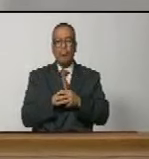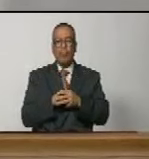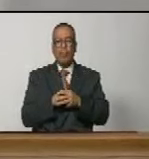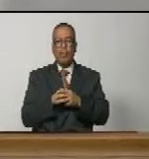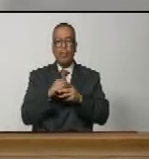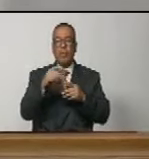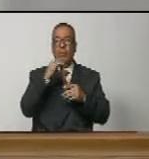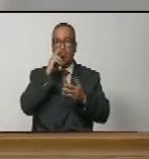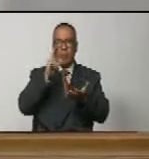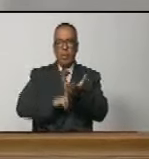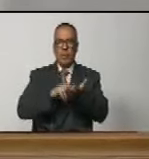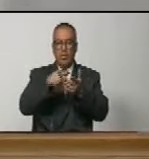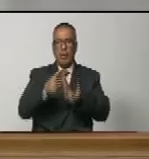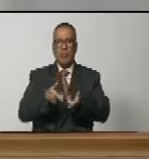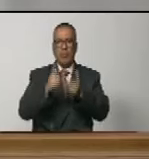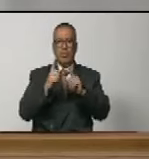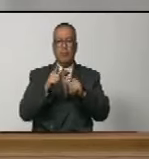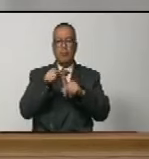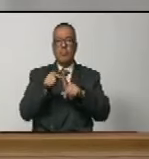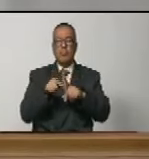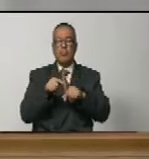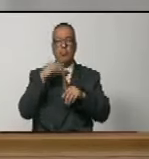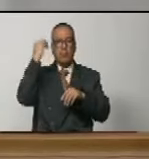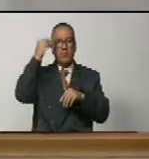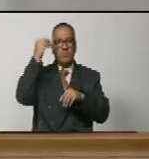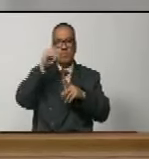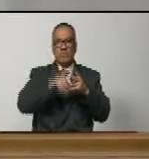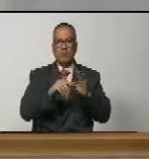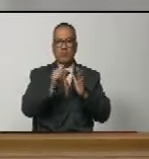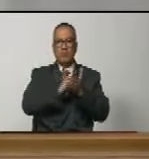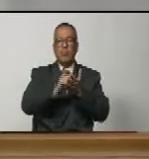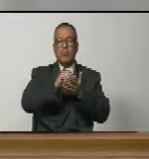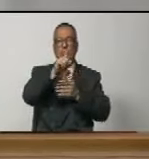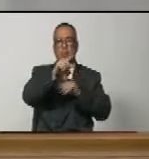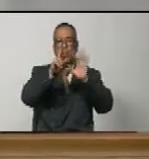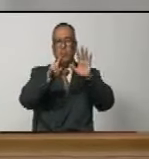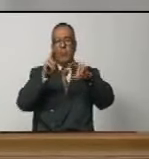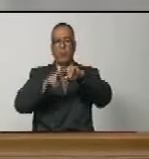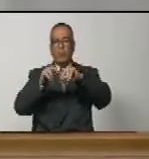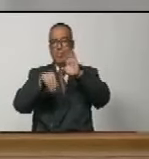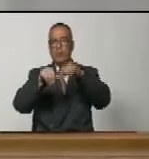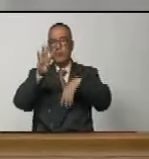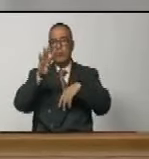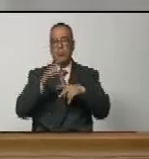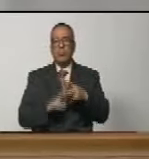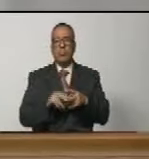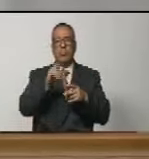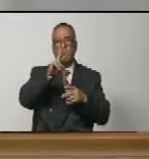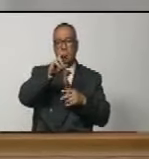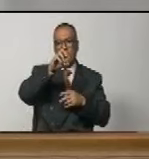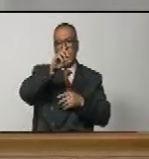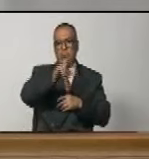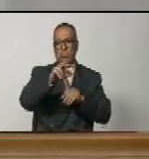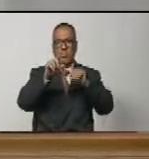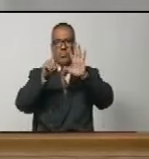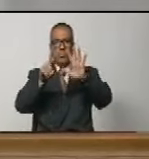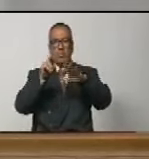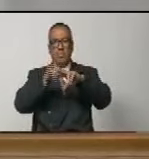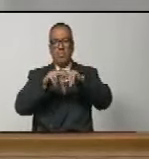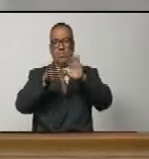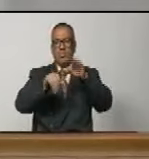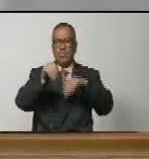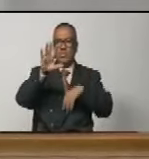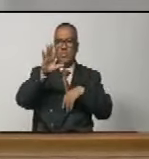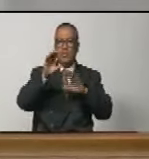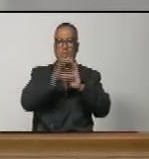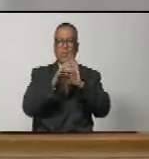Se declara aprobada la autorización de acuerdo a lo consagrado en los artículos 187, numeral 14, y 236, numeral